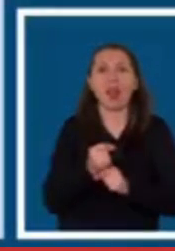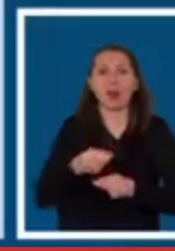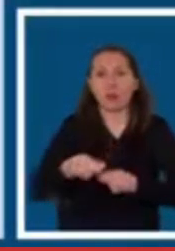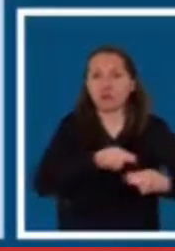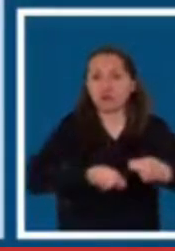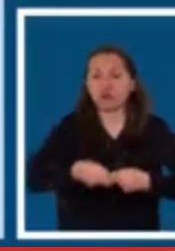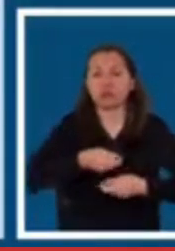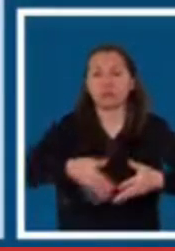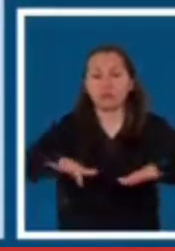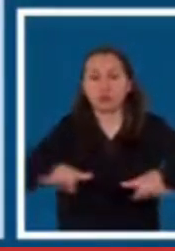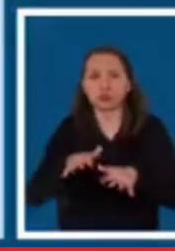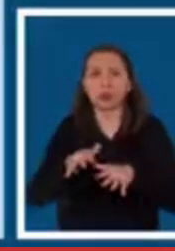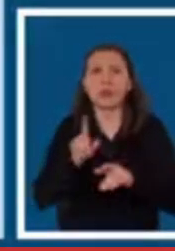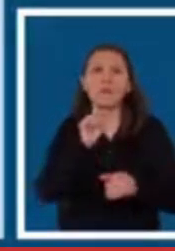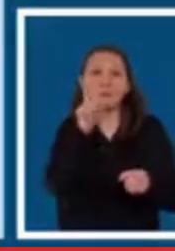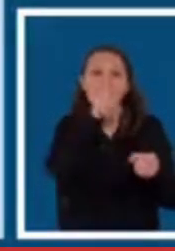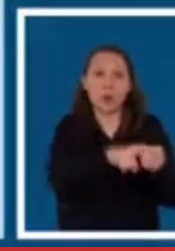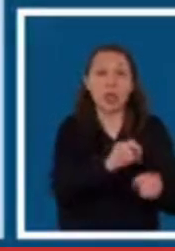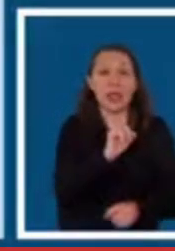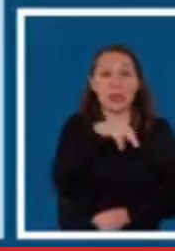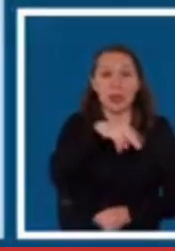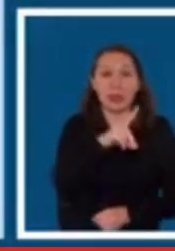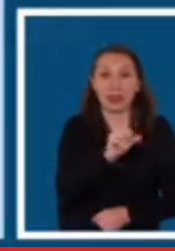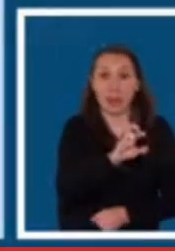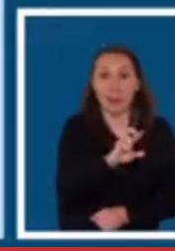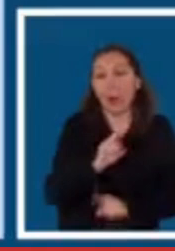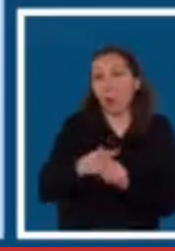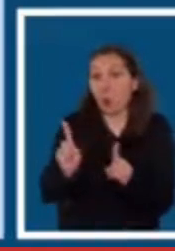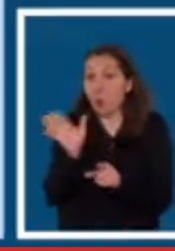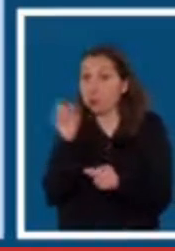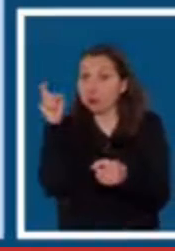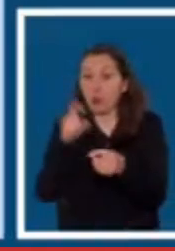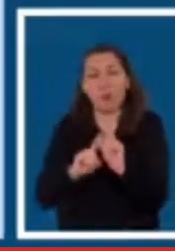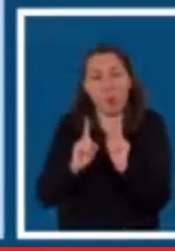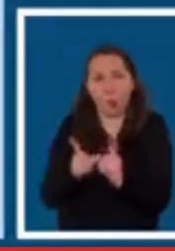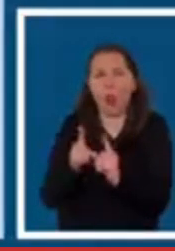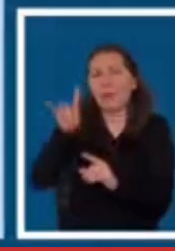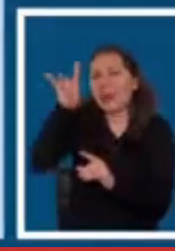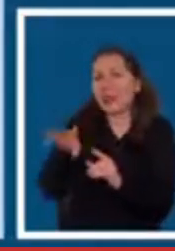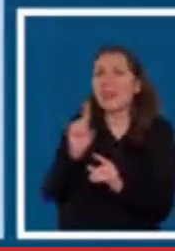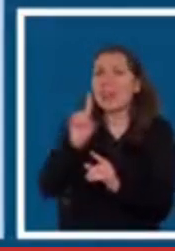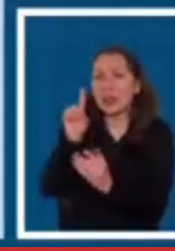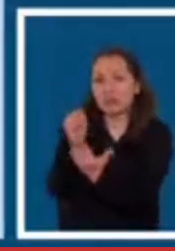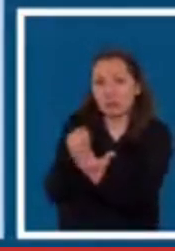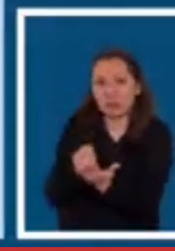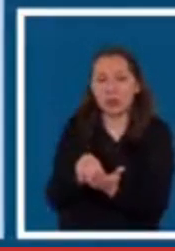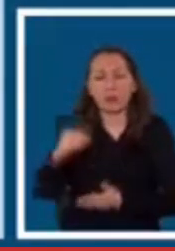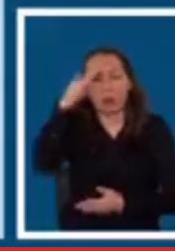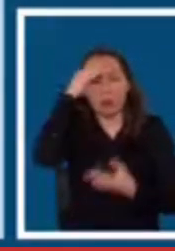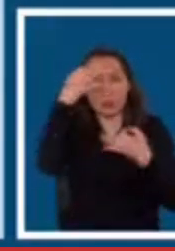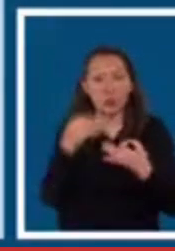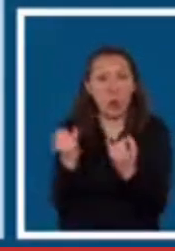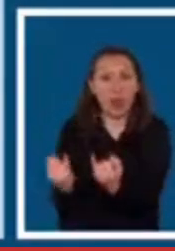las productoras tanto usuarios de indap como no usuarios de indap que van a ser catastrados tengan la certeza y la confianza